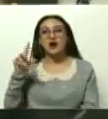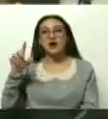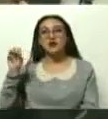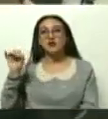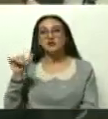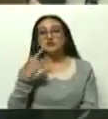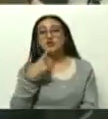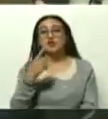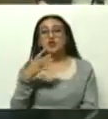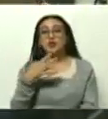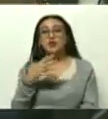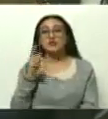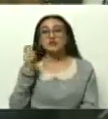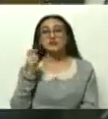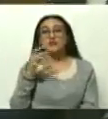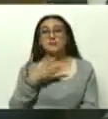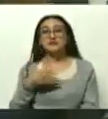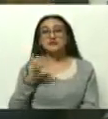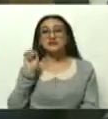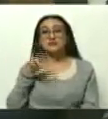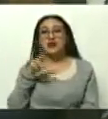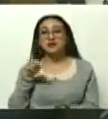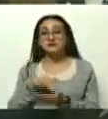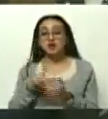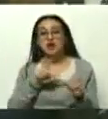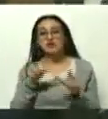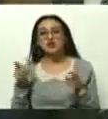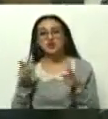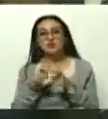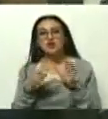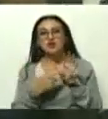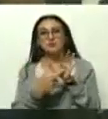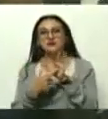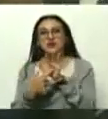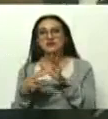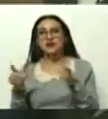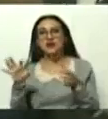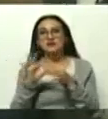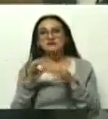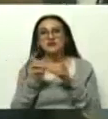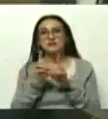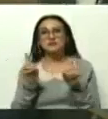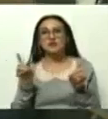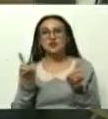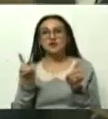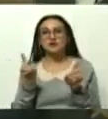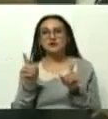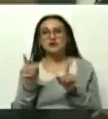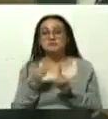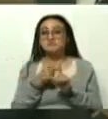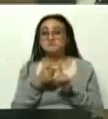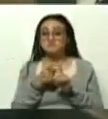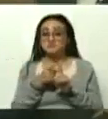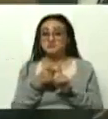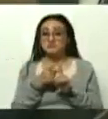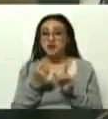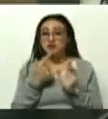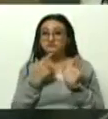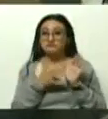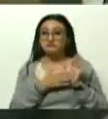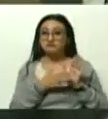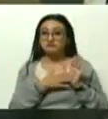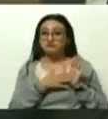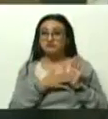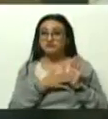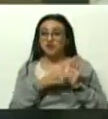diputado presidente de la Asamblea Nacional, sostuvimos una reunión los representantes de la Alianza Democrática, primeramente apegados a los